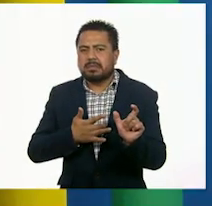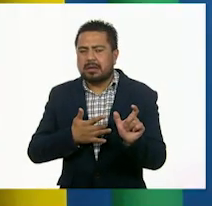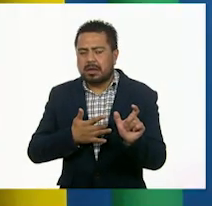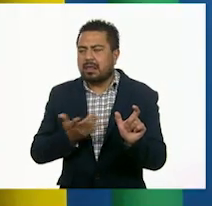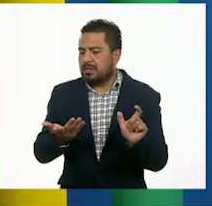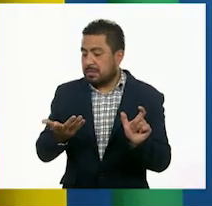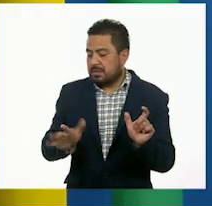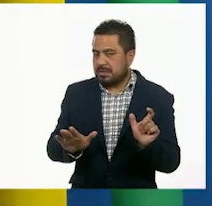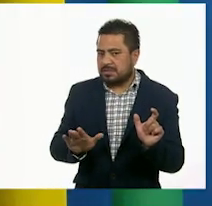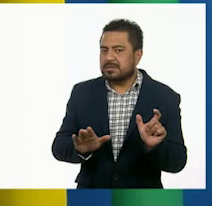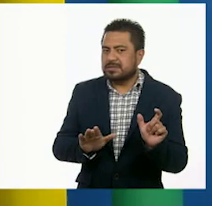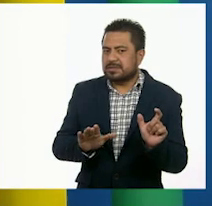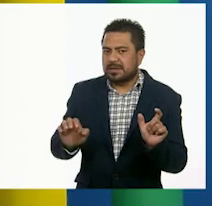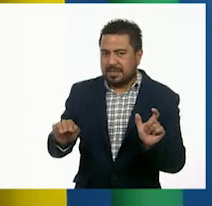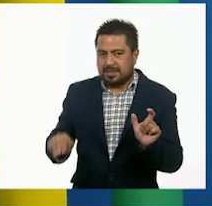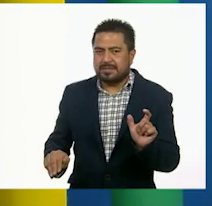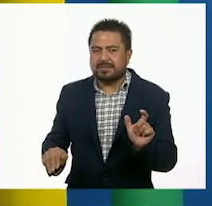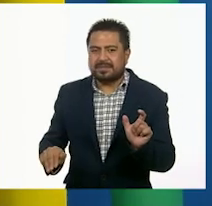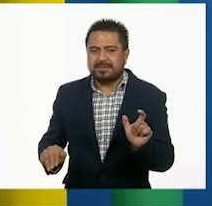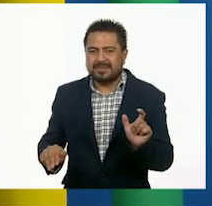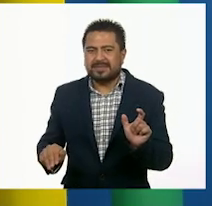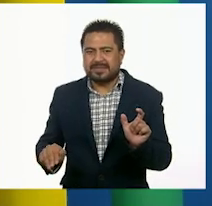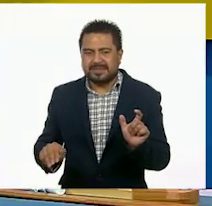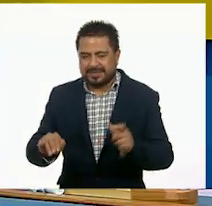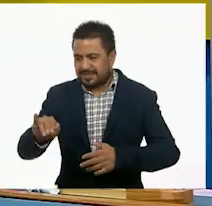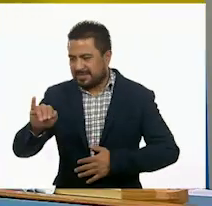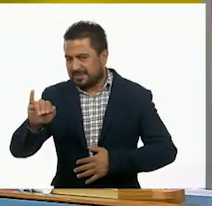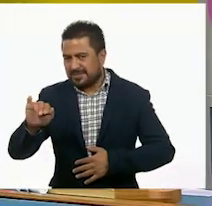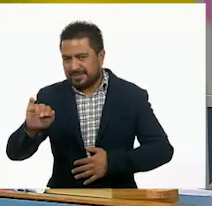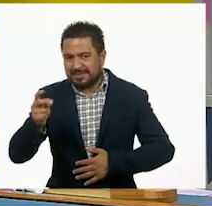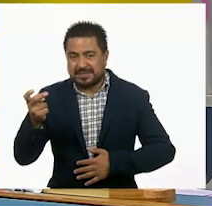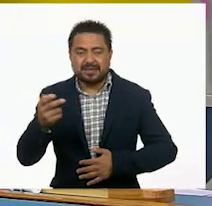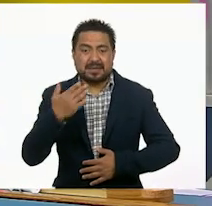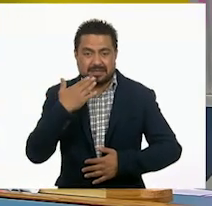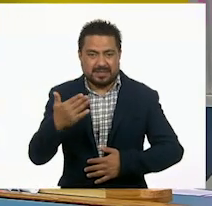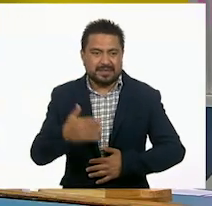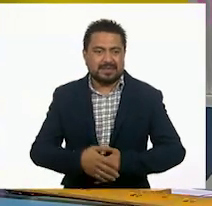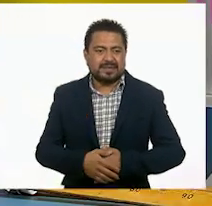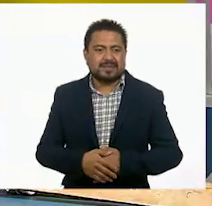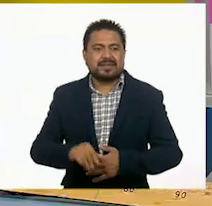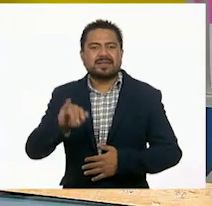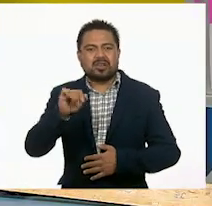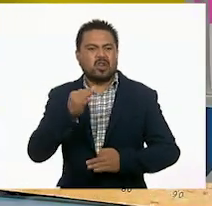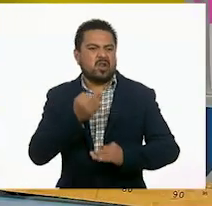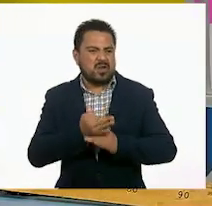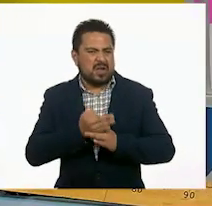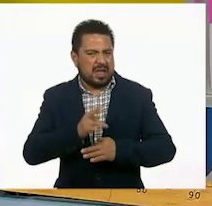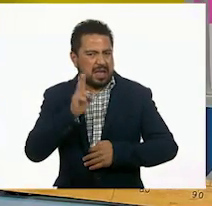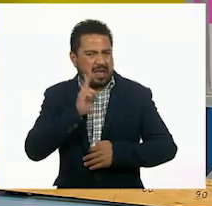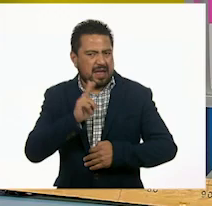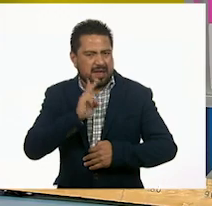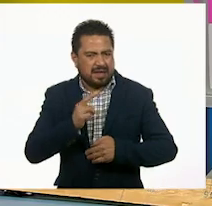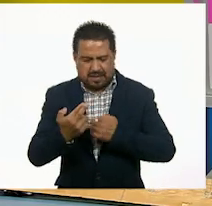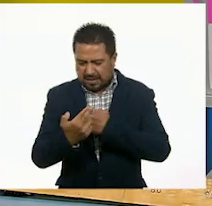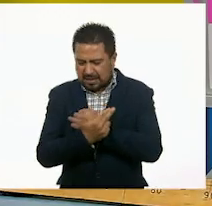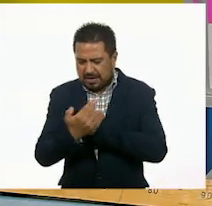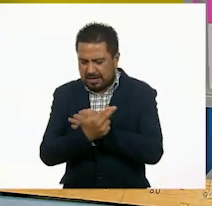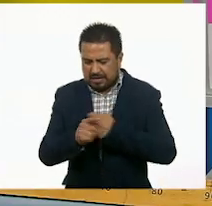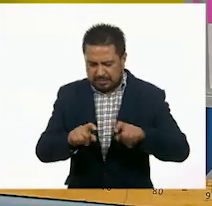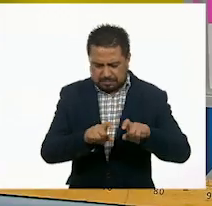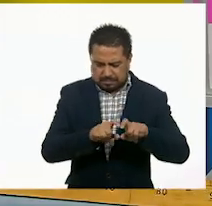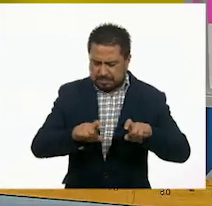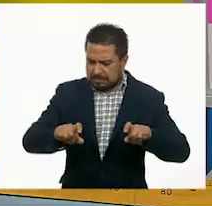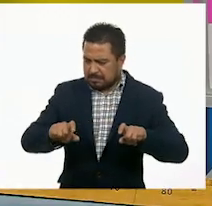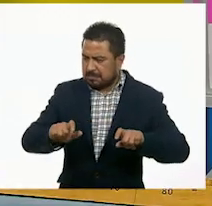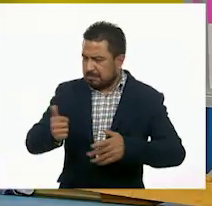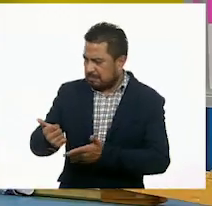fracción? 10 centímetros. 10 centímetros, correcto. Y sí, efectivamente, si lo vemos aquí en pantalla, por favor, si me ayudas.